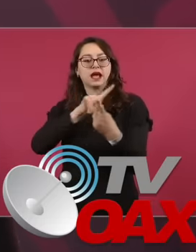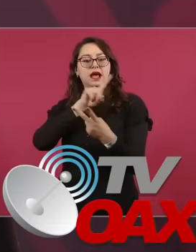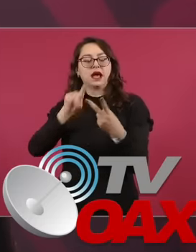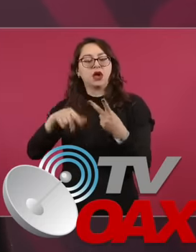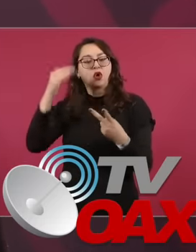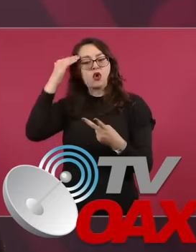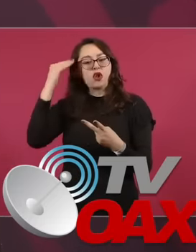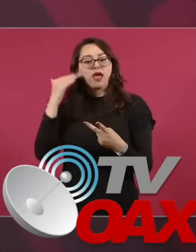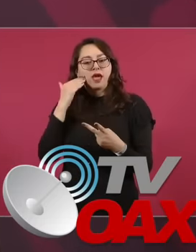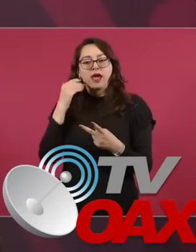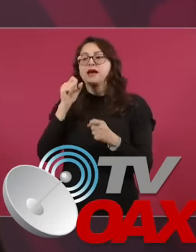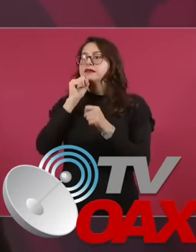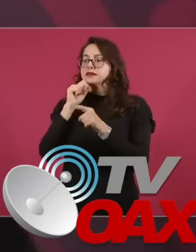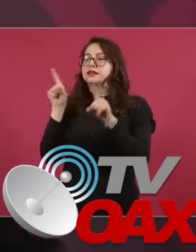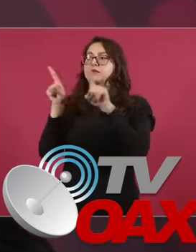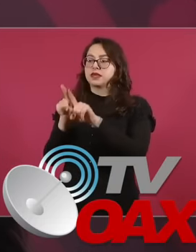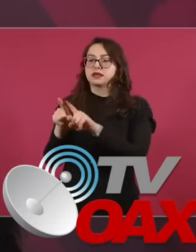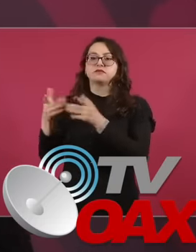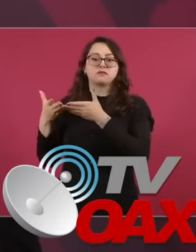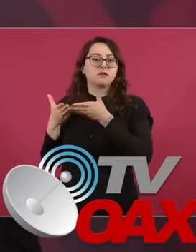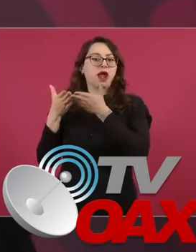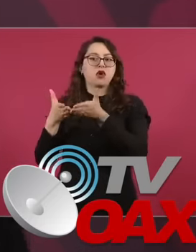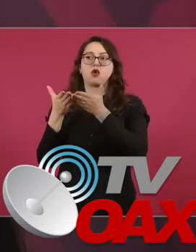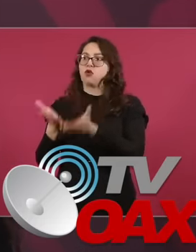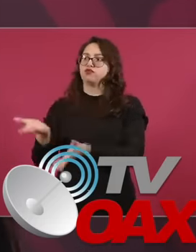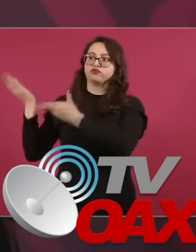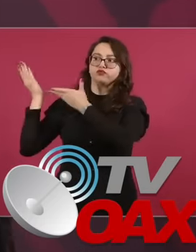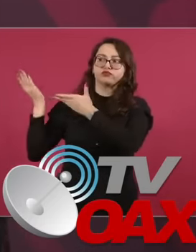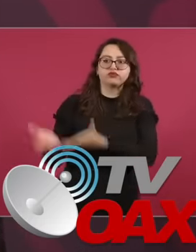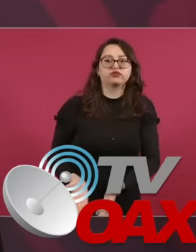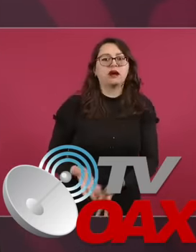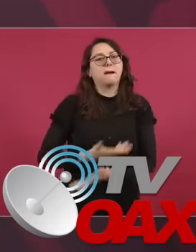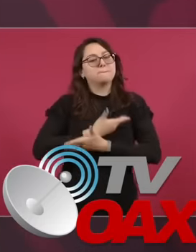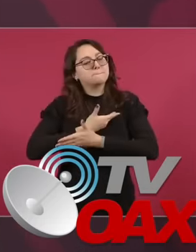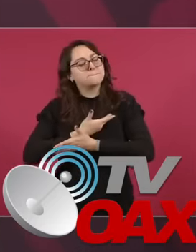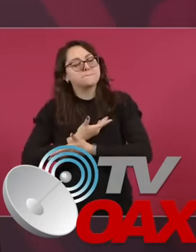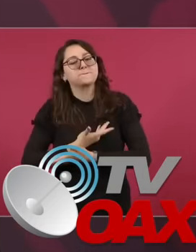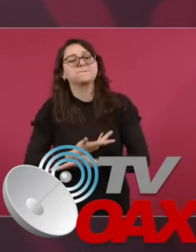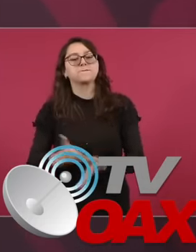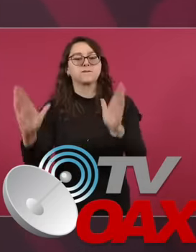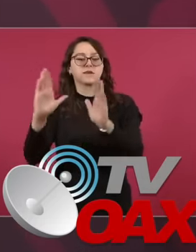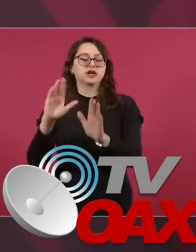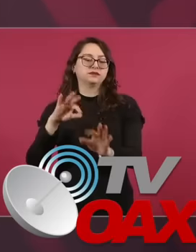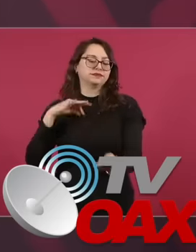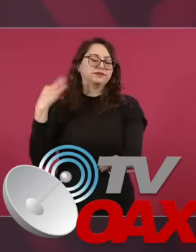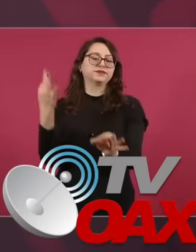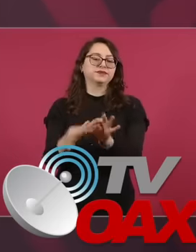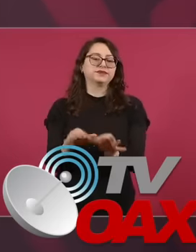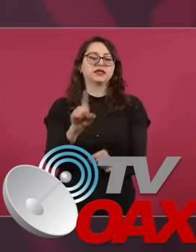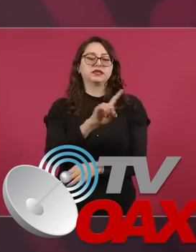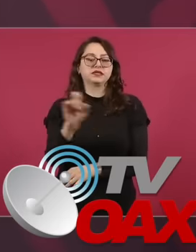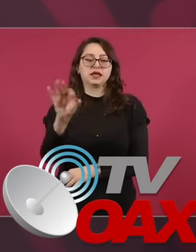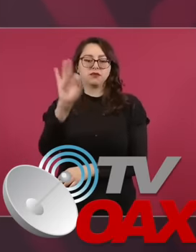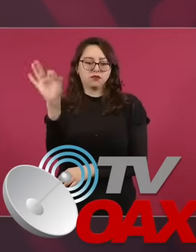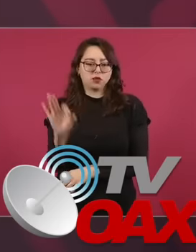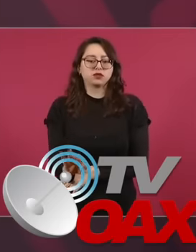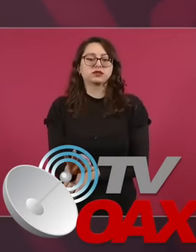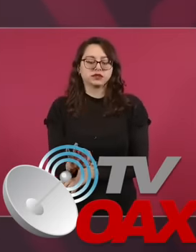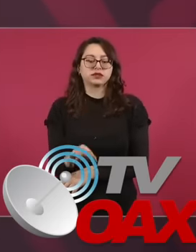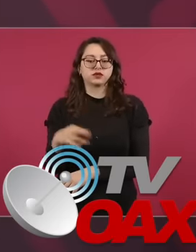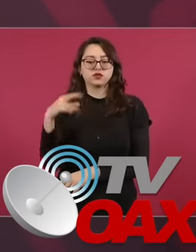Corea, y ya con eso vamos a poder cumplir con el compromiso lo más